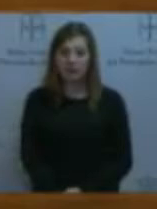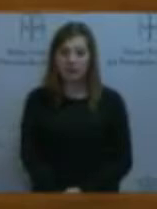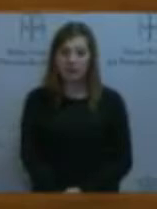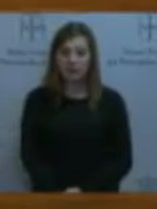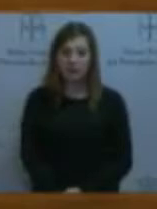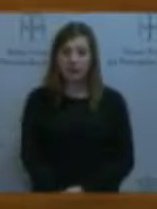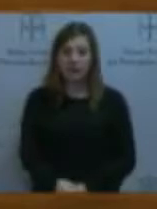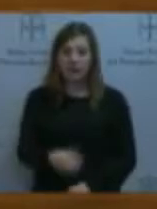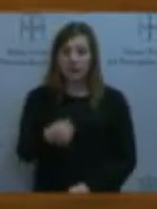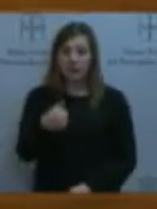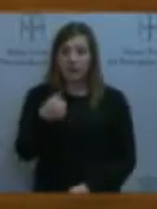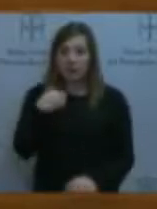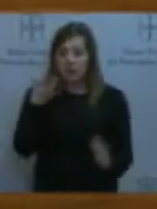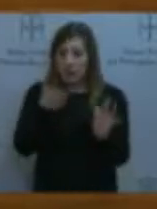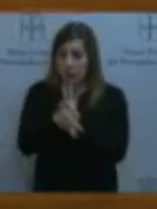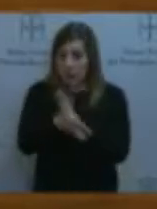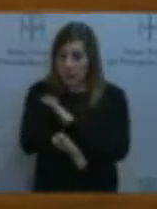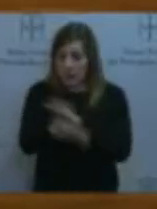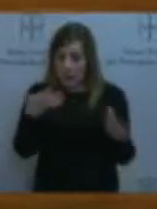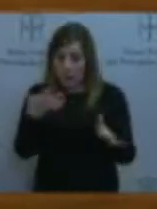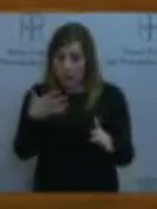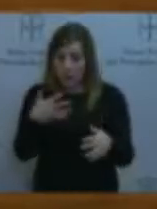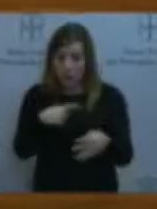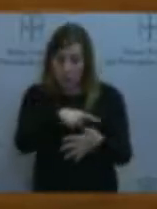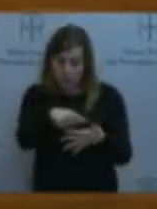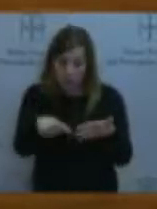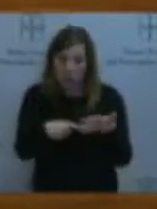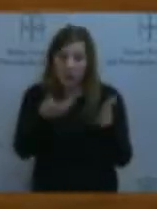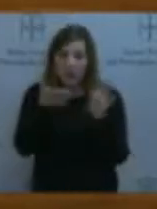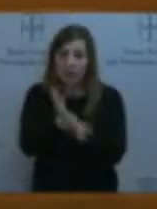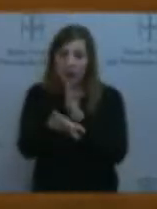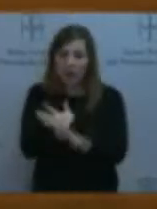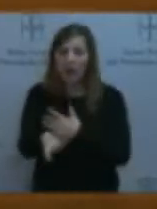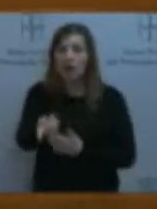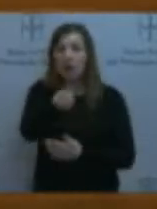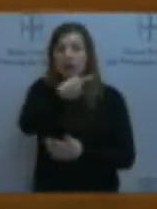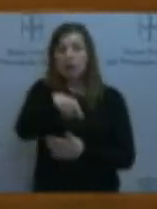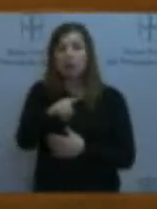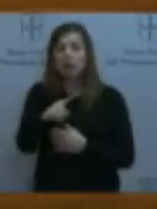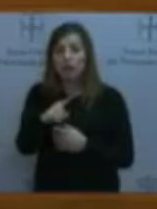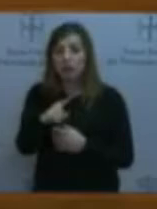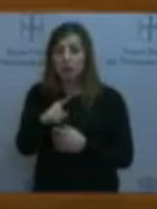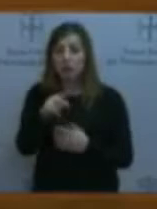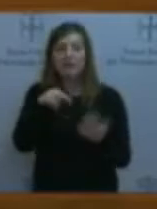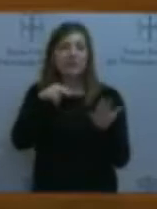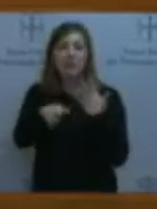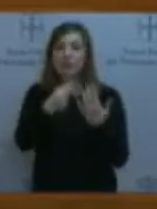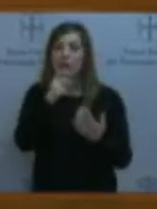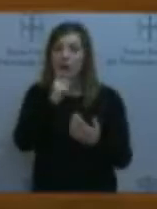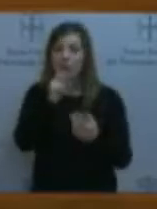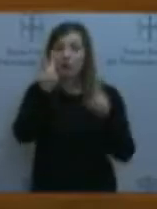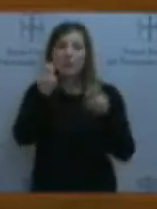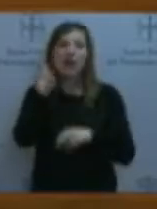Voy a recorrer rápidamente esos 5 ámbitos y explicarles hasta dónde llegamos en ese ejercicio de transparencia. En materia de